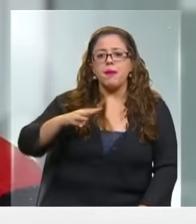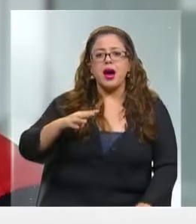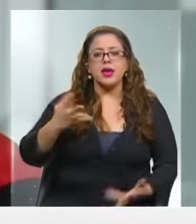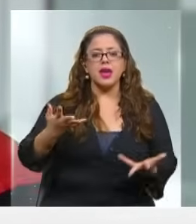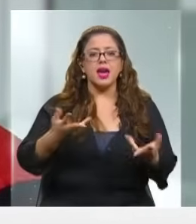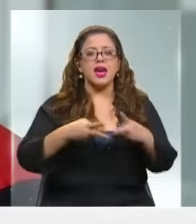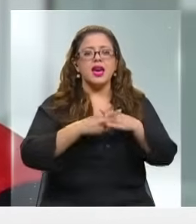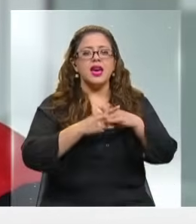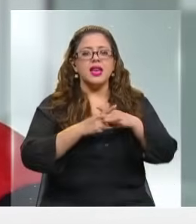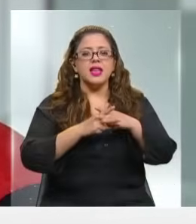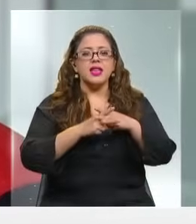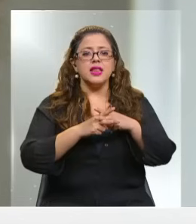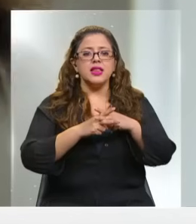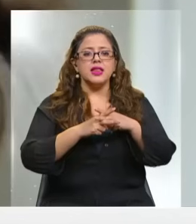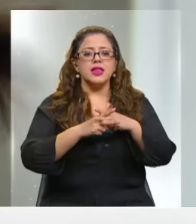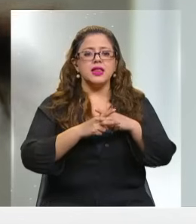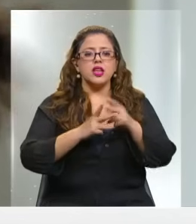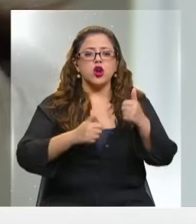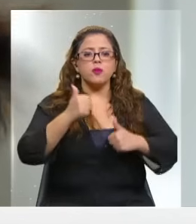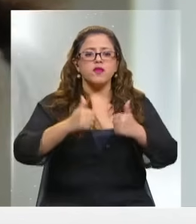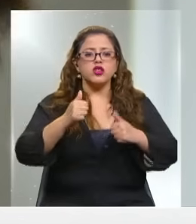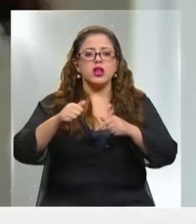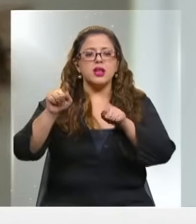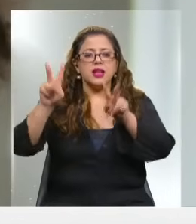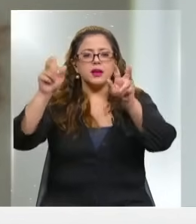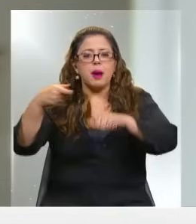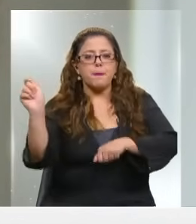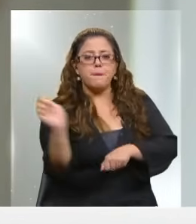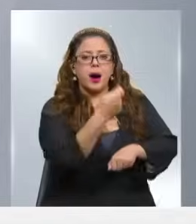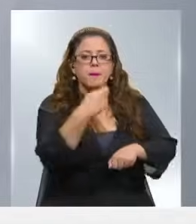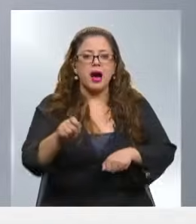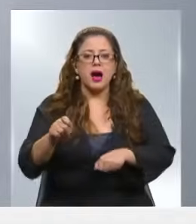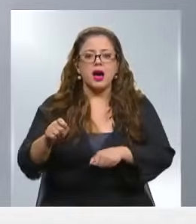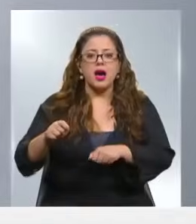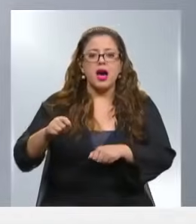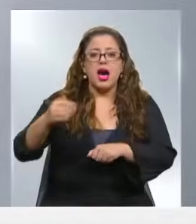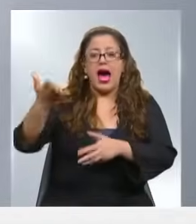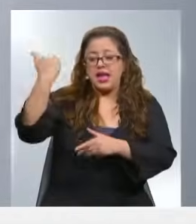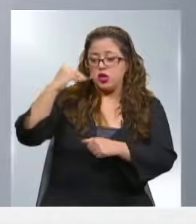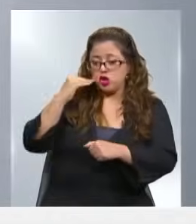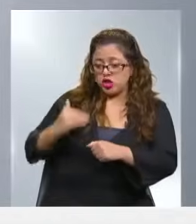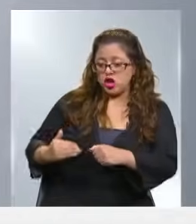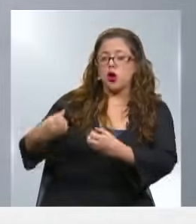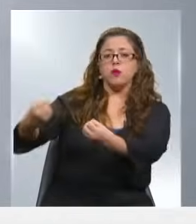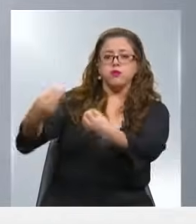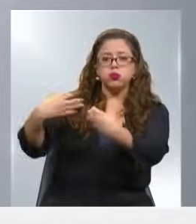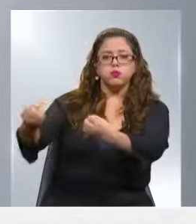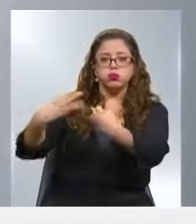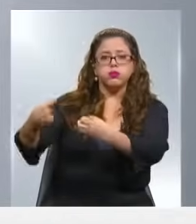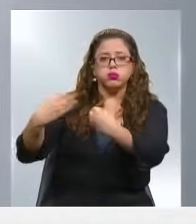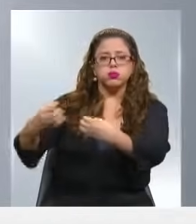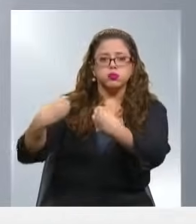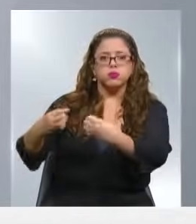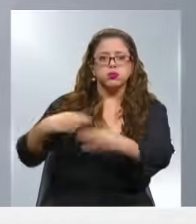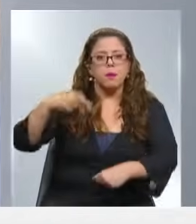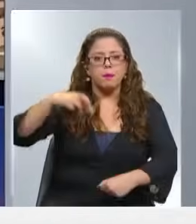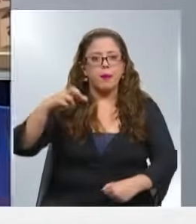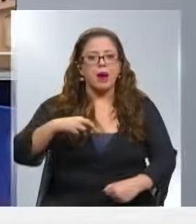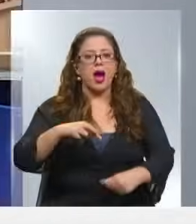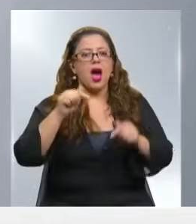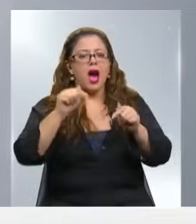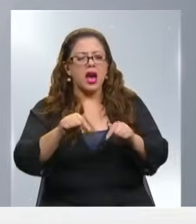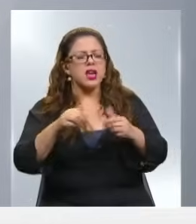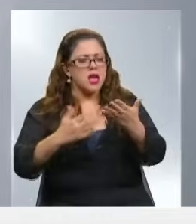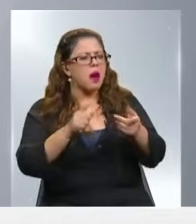profesional, tenis de mesa en China. De chico, mi mamá me prepara para que yo juegue tenis de mesa. Participó en campeonatos y le agarró